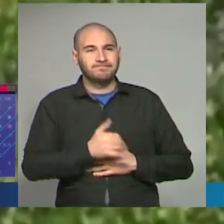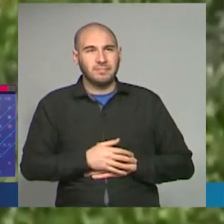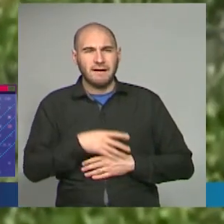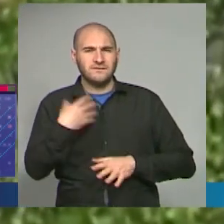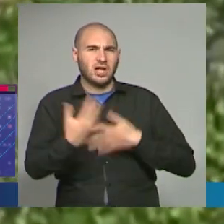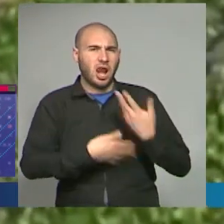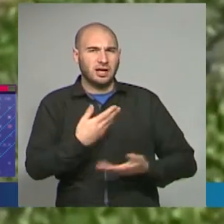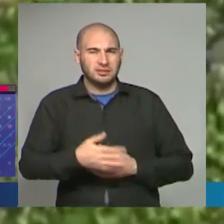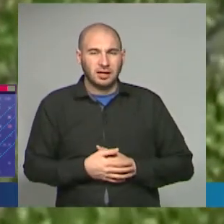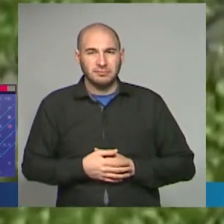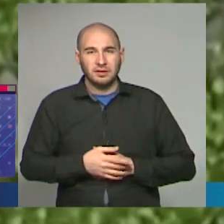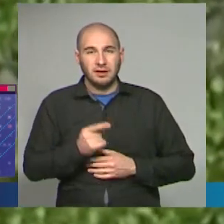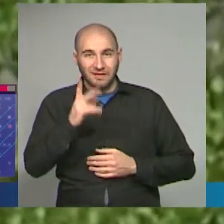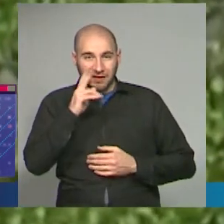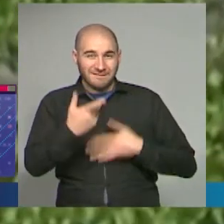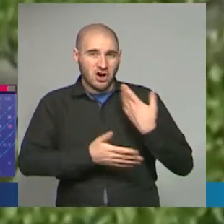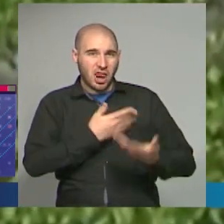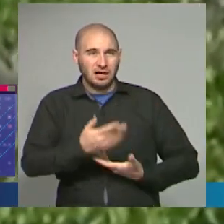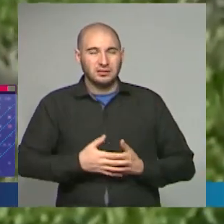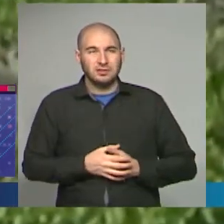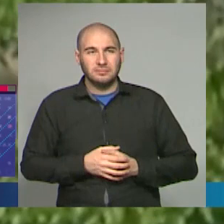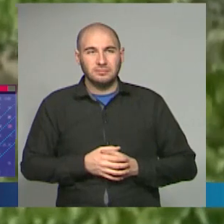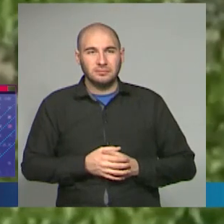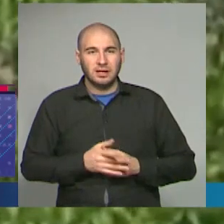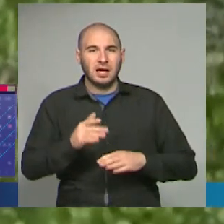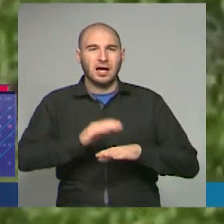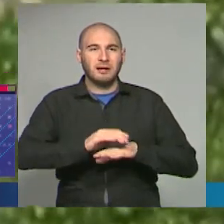la violencia, bueno, que se ve es de